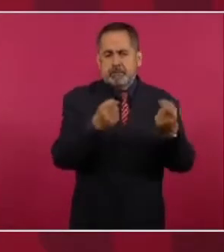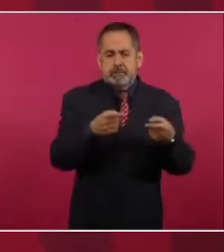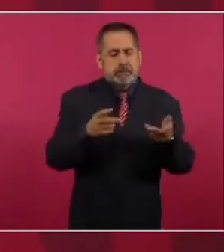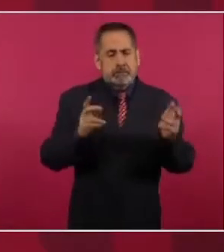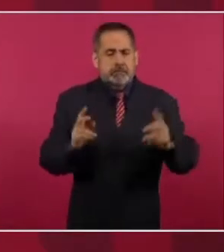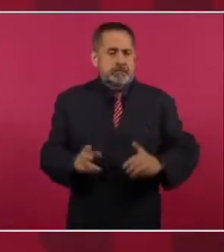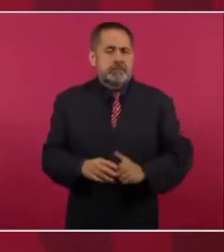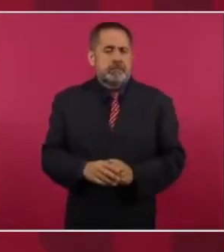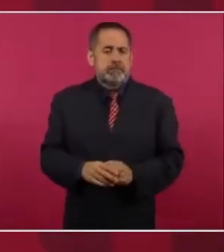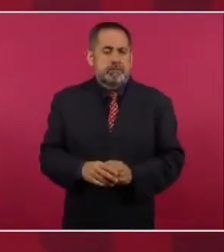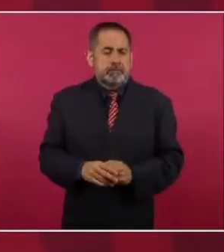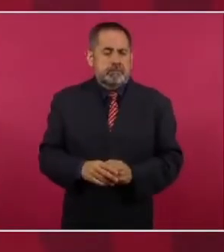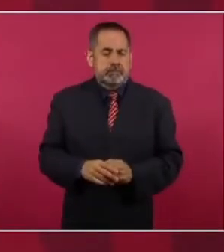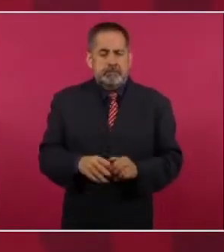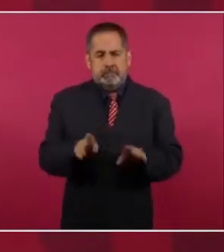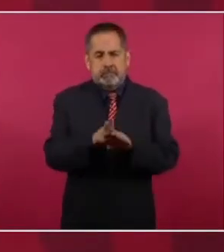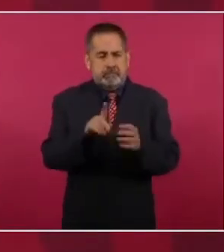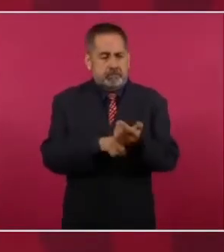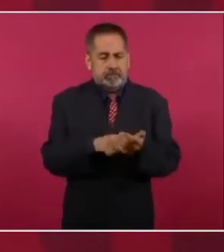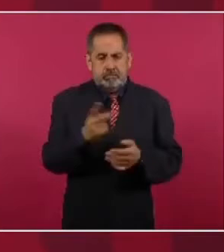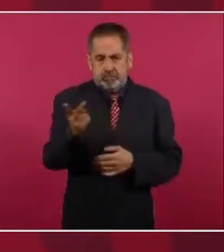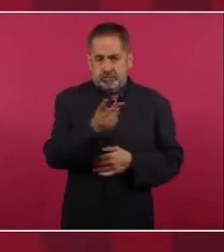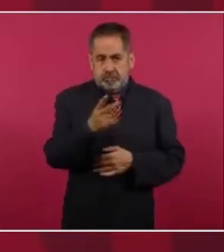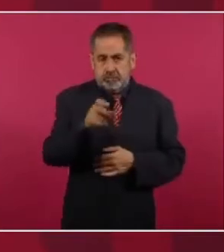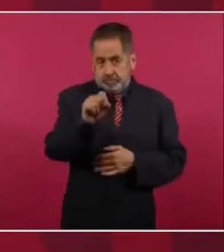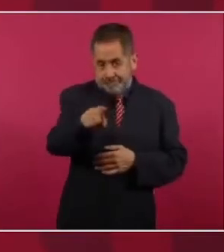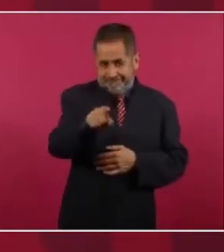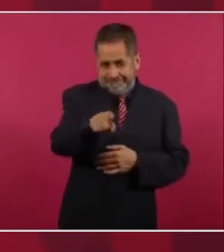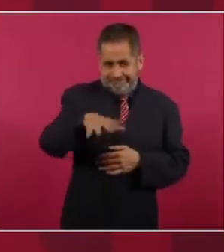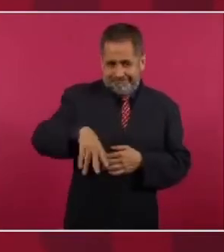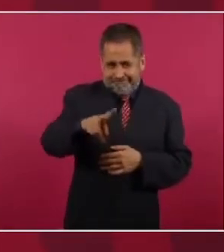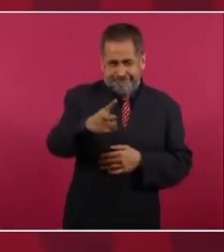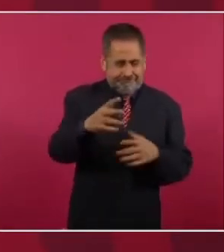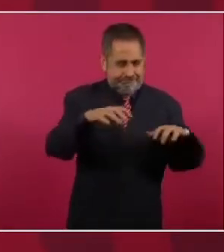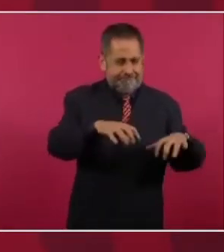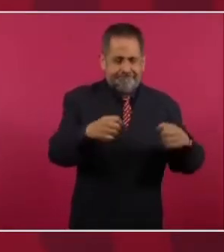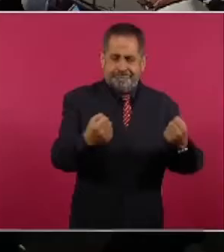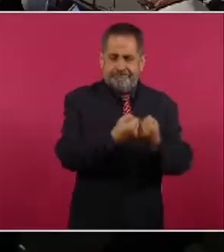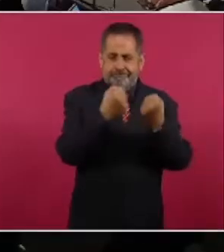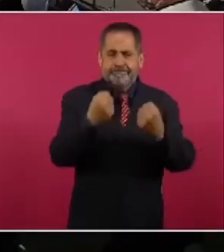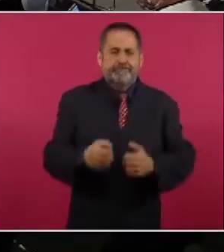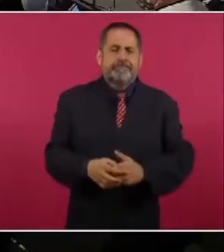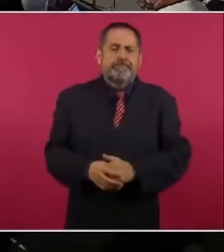de estas dos organizaciones.